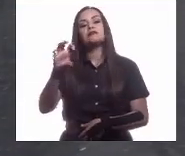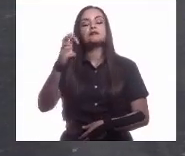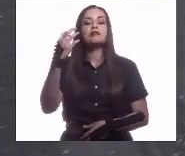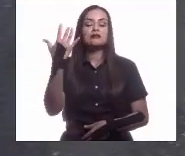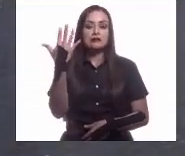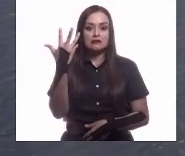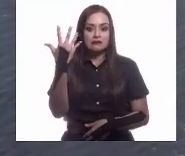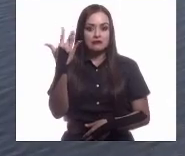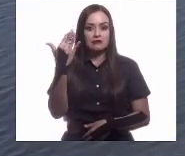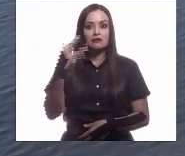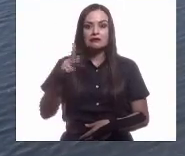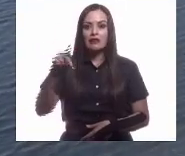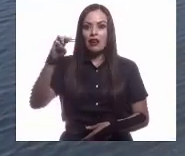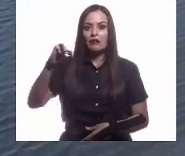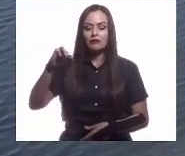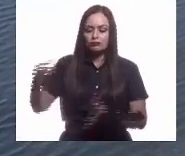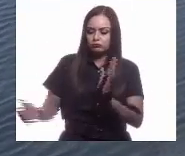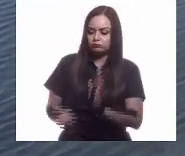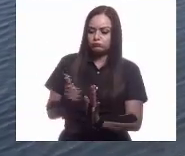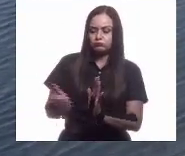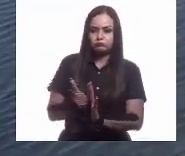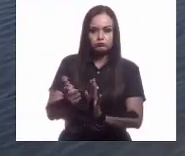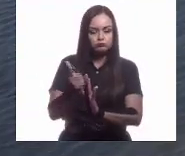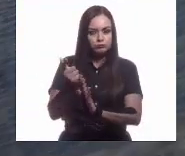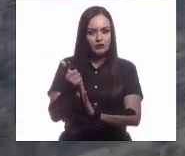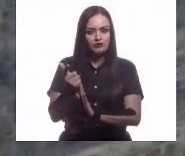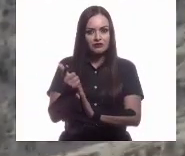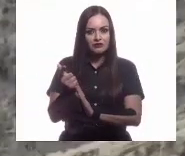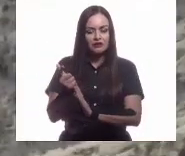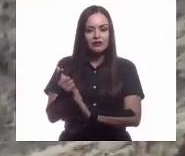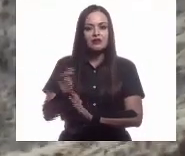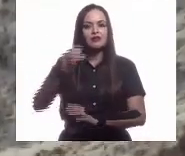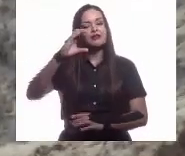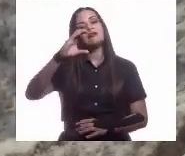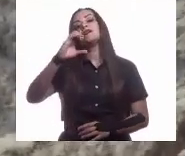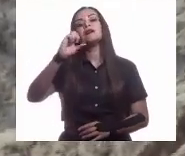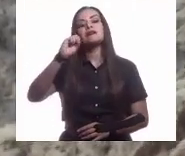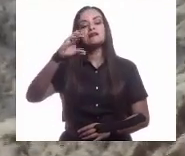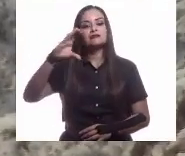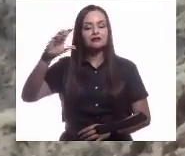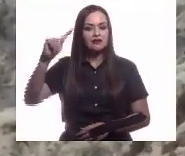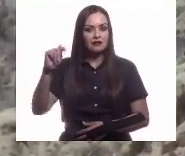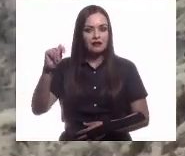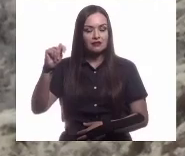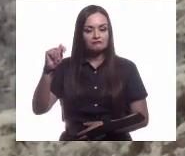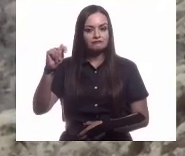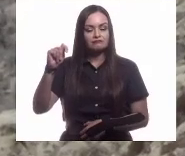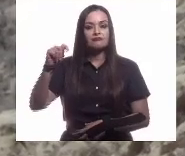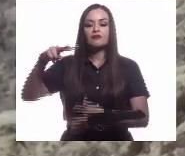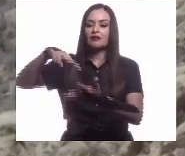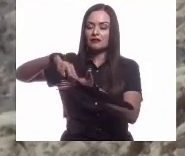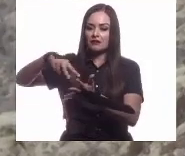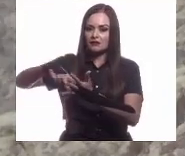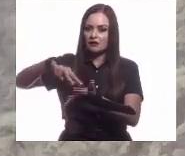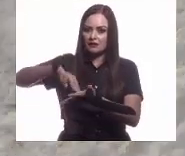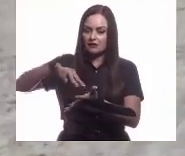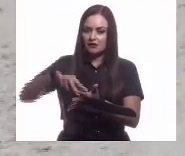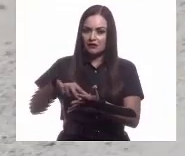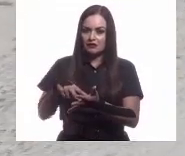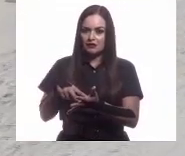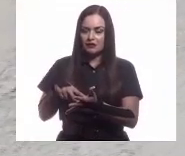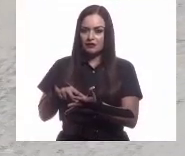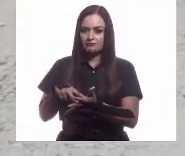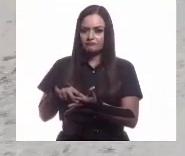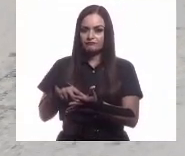carreteras alimentadoras. También nuestra Junta Estatal de Camino, con el apoyo del Batallón de Ingenieros de Combate de la Secretaría